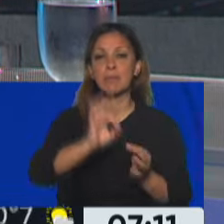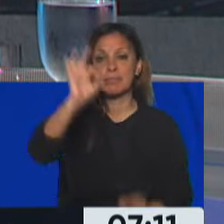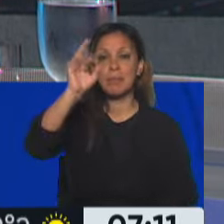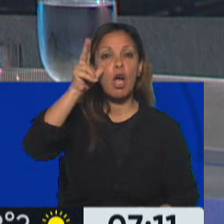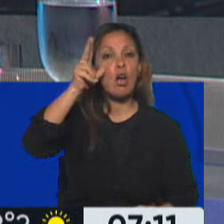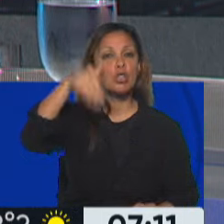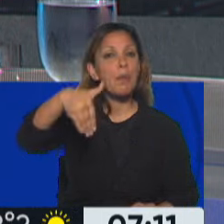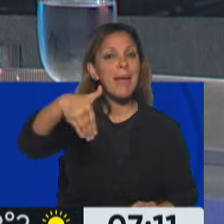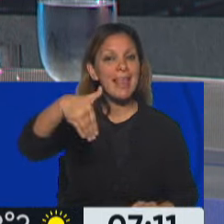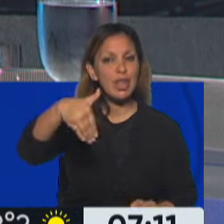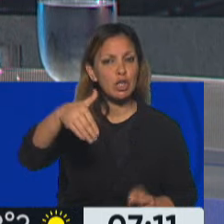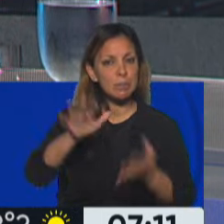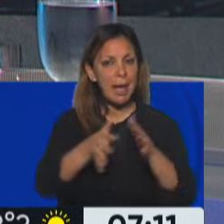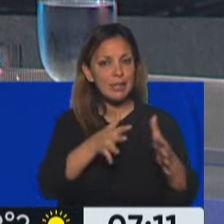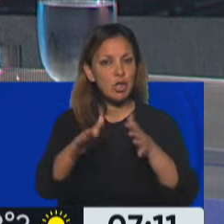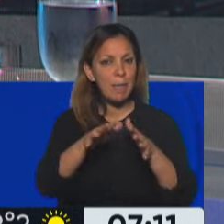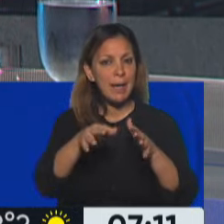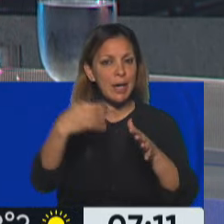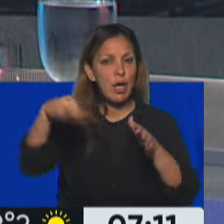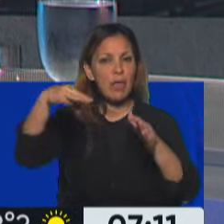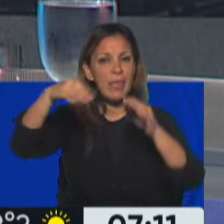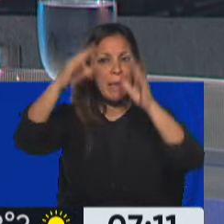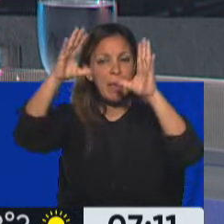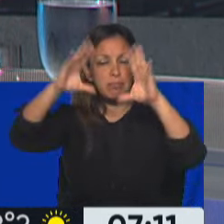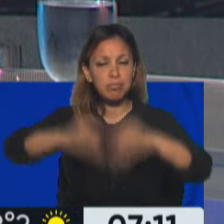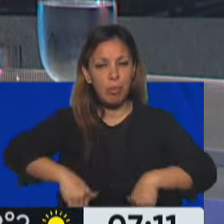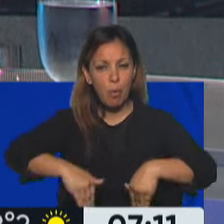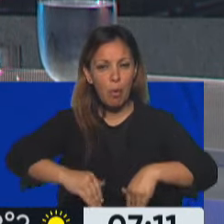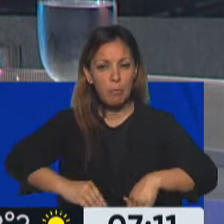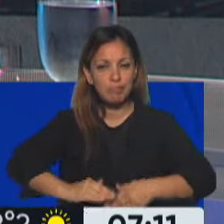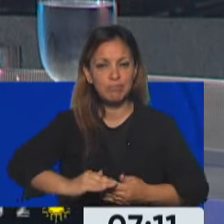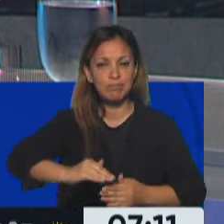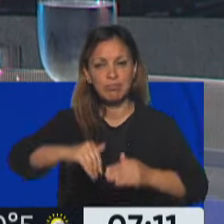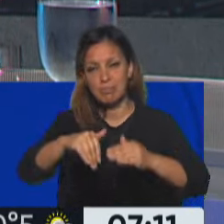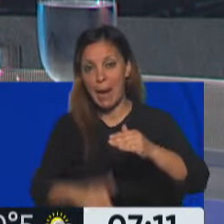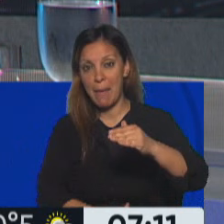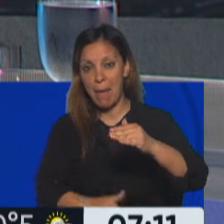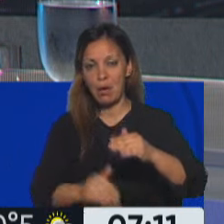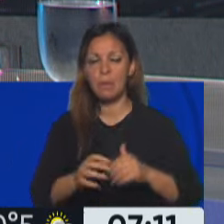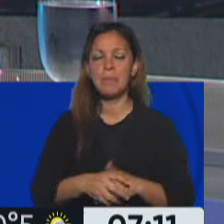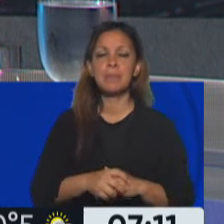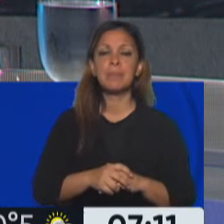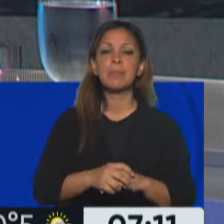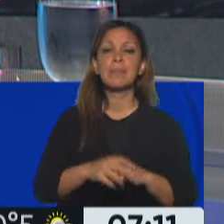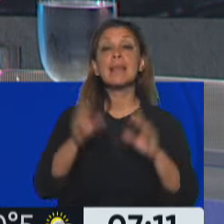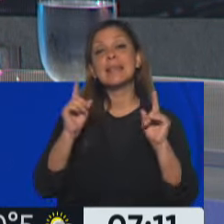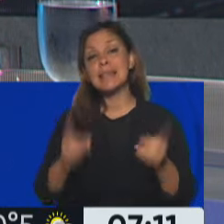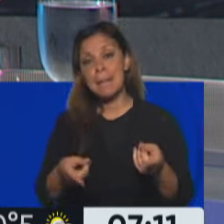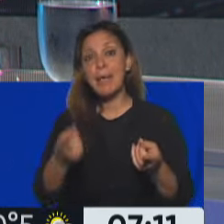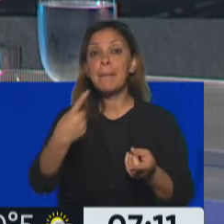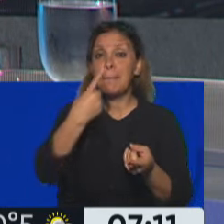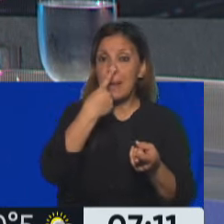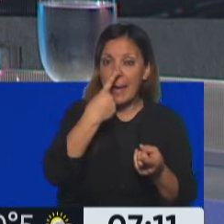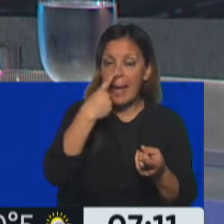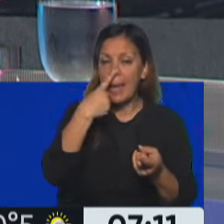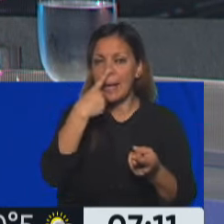que se estima que hay de derrumbe hacia abajo. Y por supuesto con los perros, con los canes